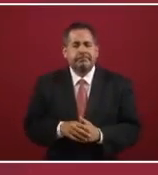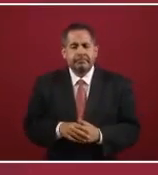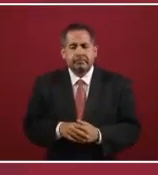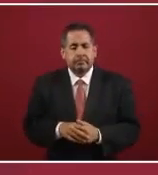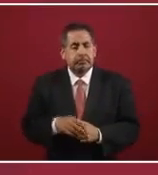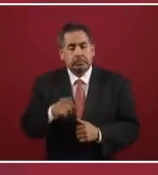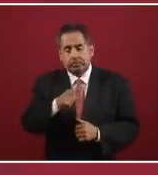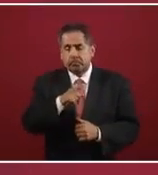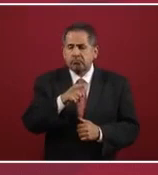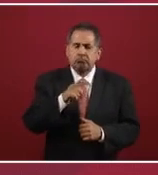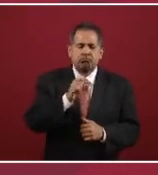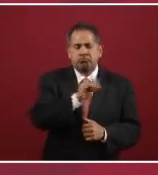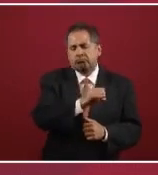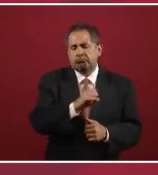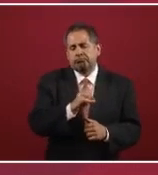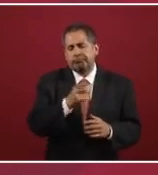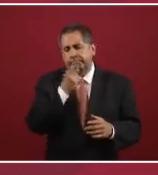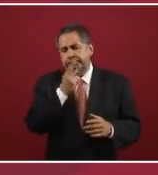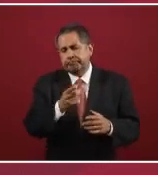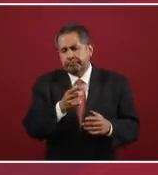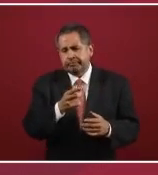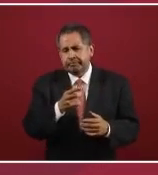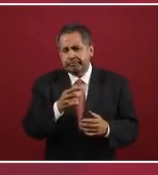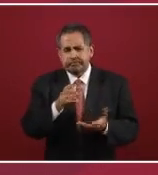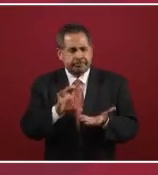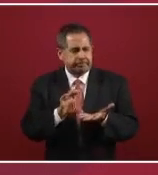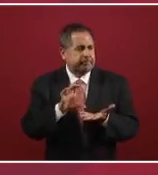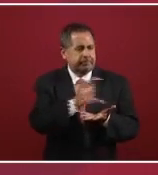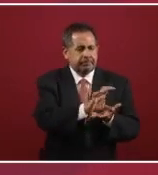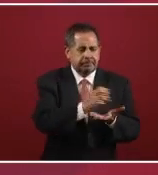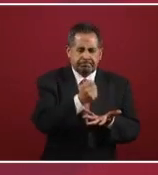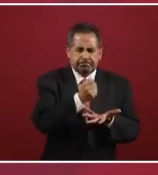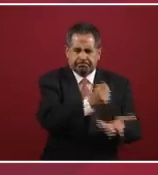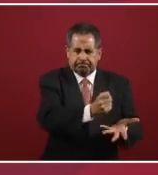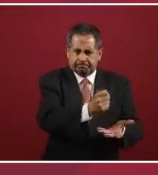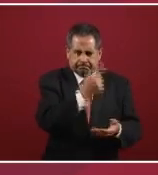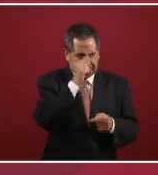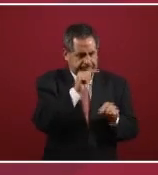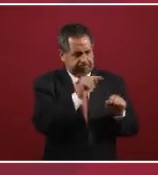y consiguieron en una bolsa de recursos